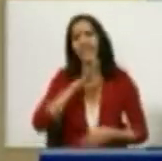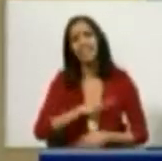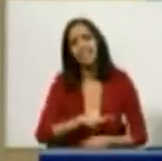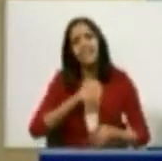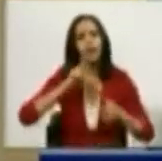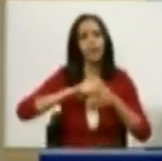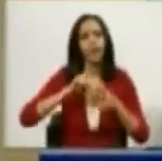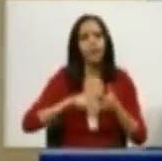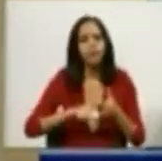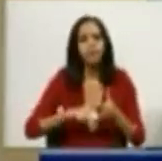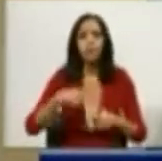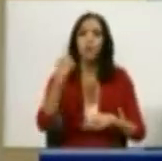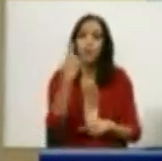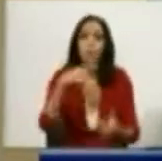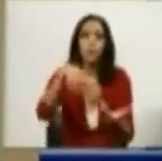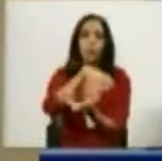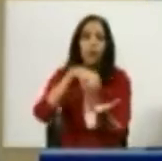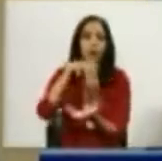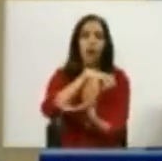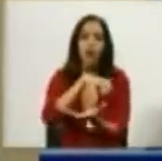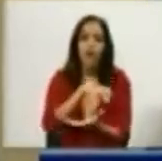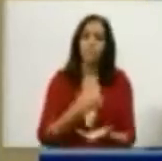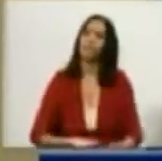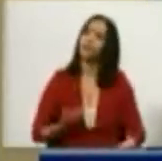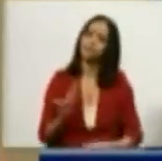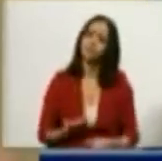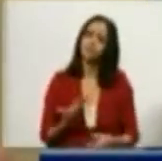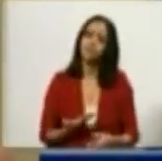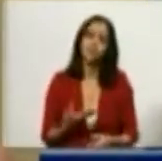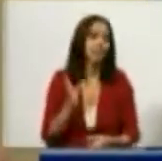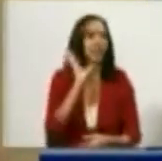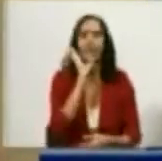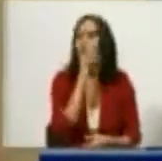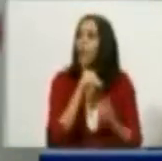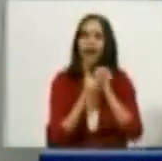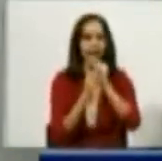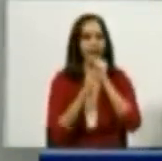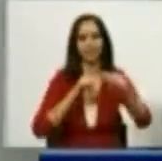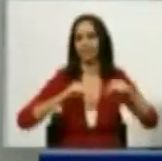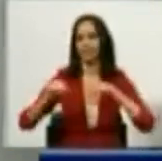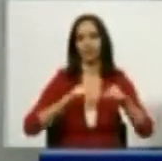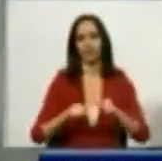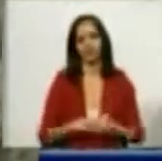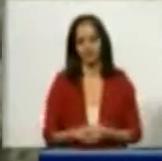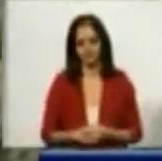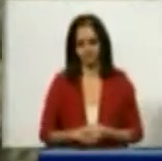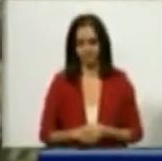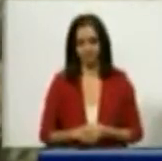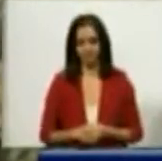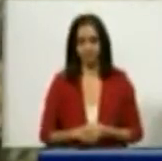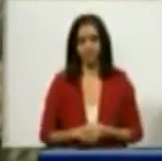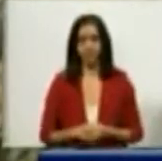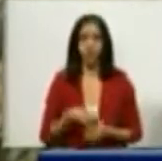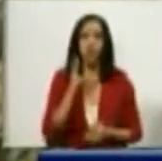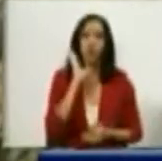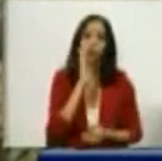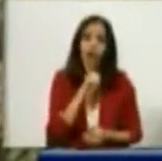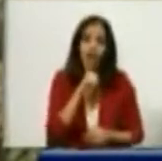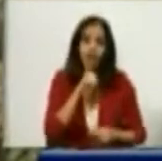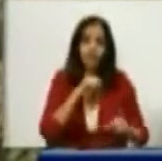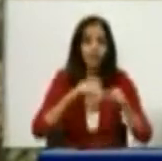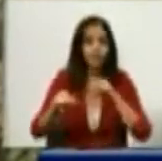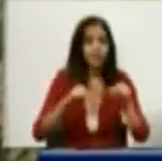con un problema fundamentalísimo no hay dirección no hay